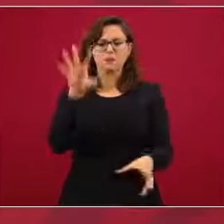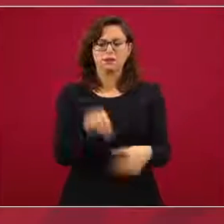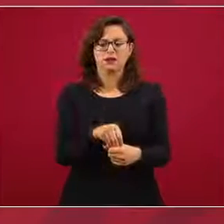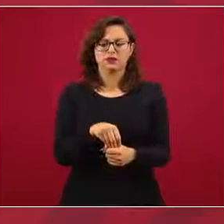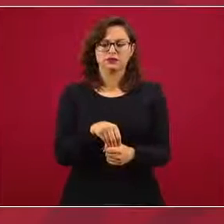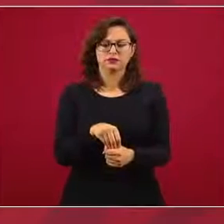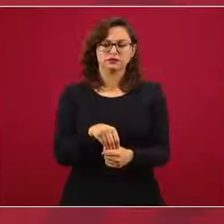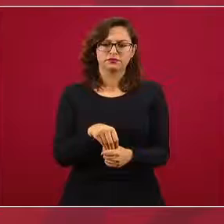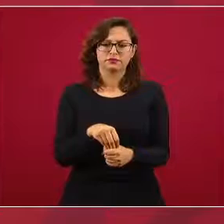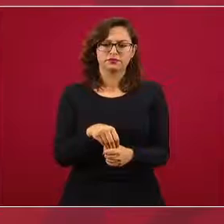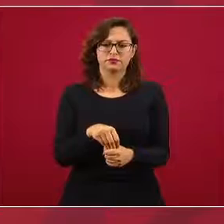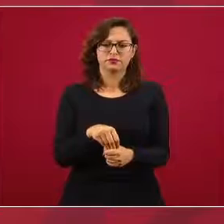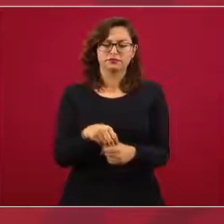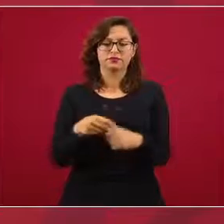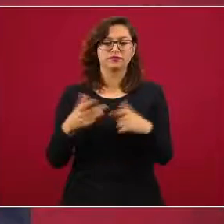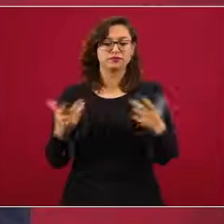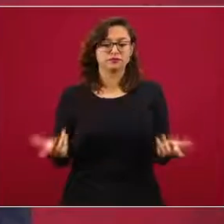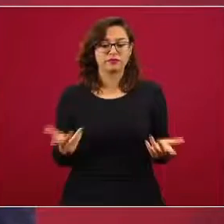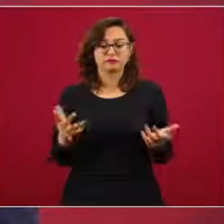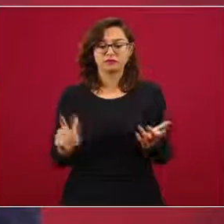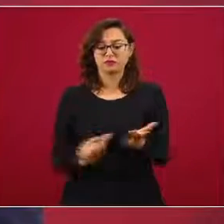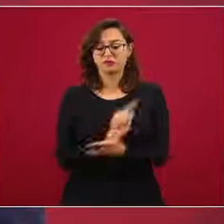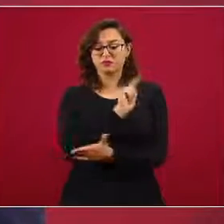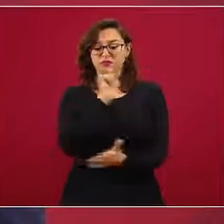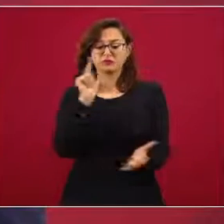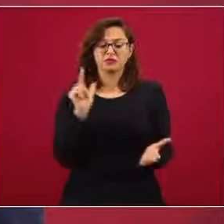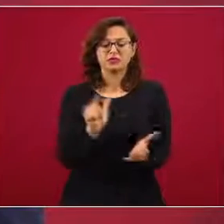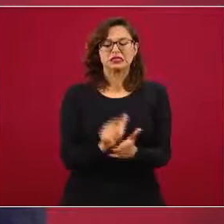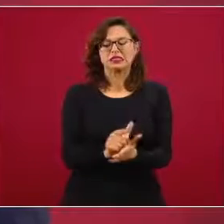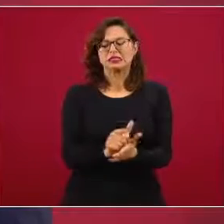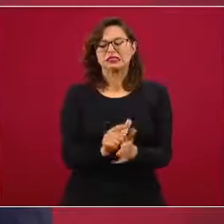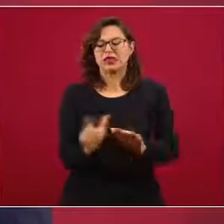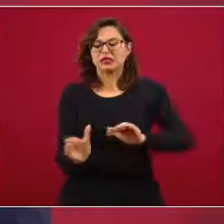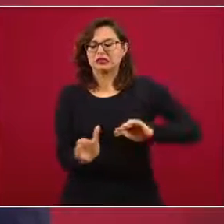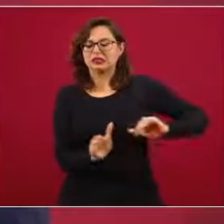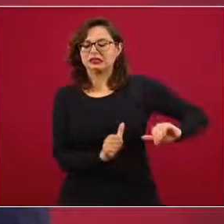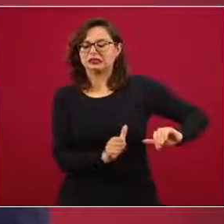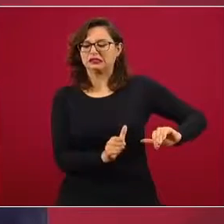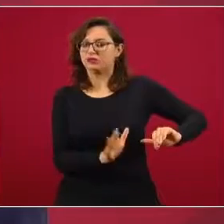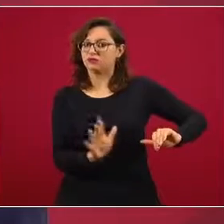Ahora sí que al margen de la ley nada y por encima de la ley nadie.